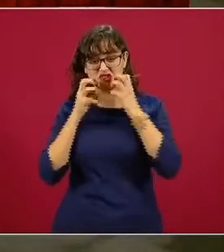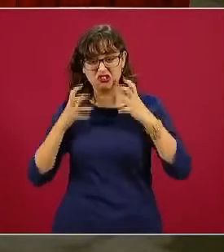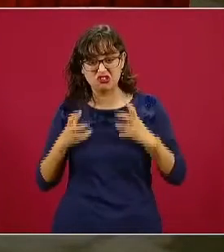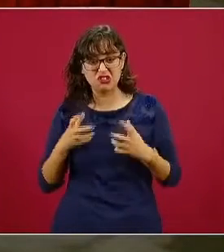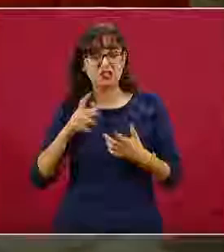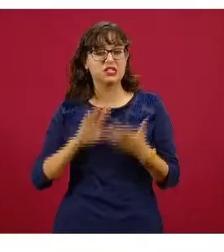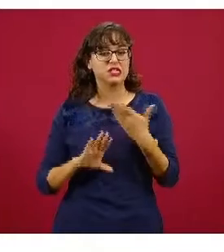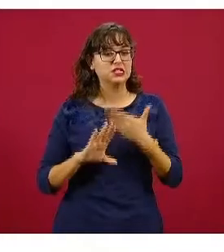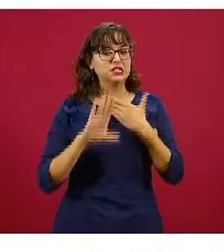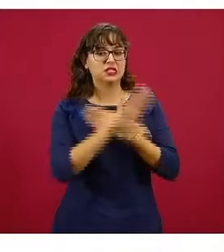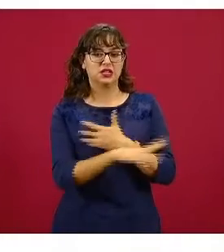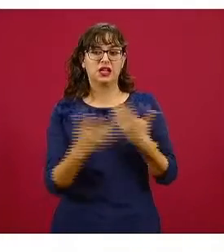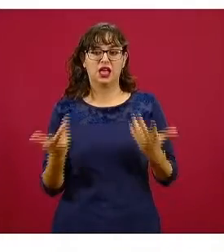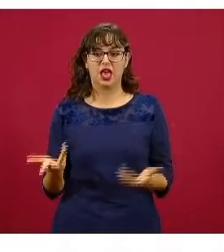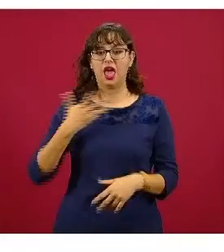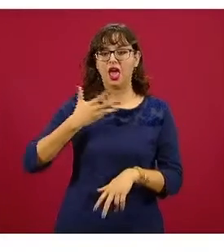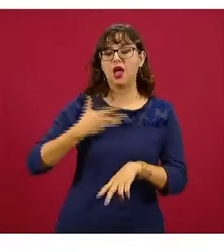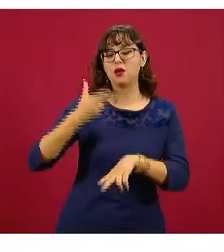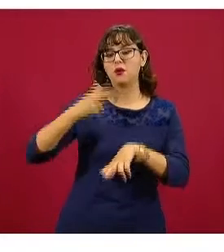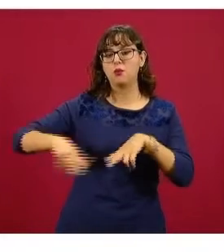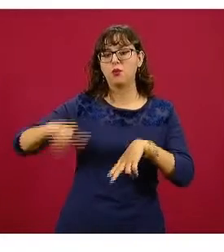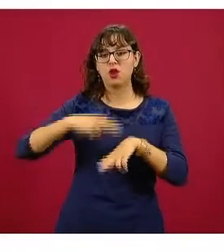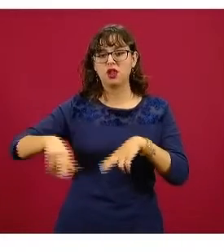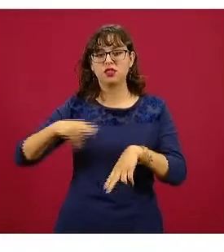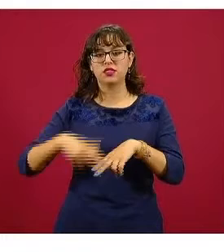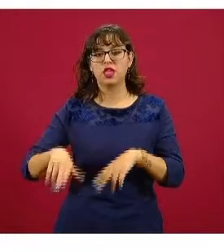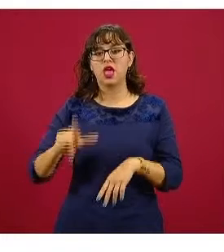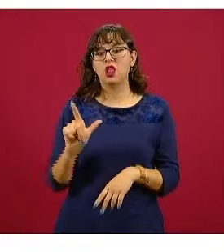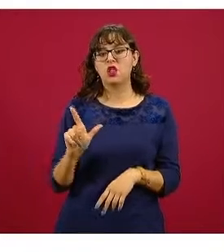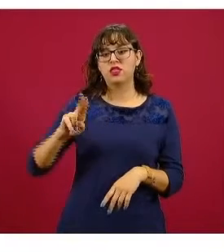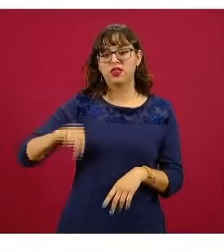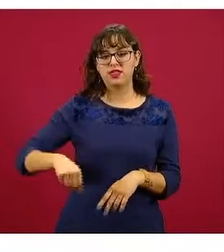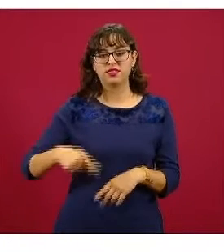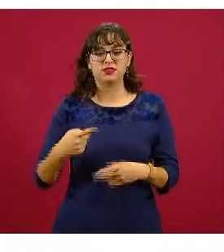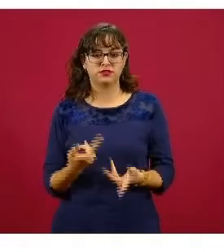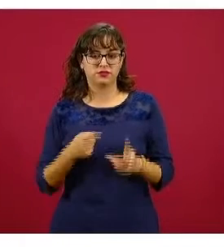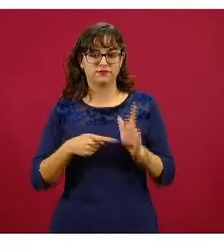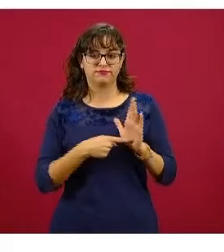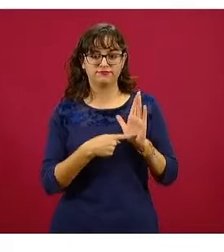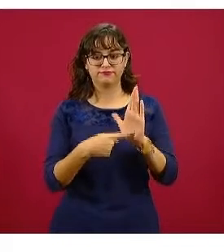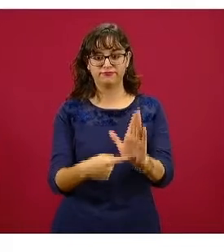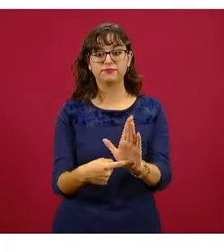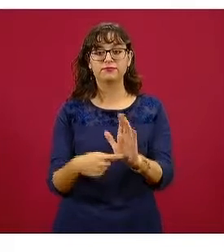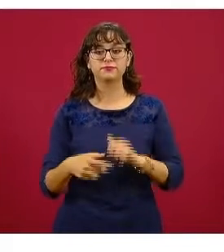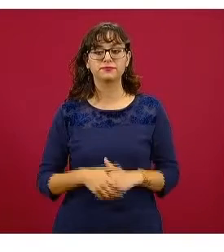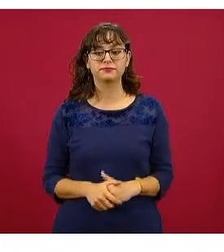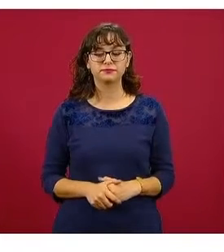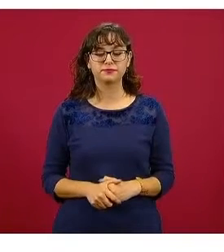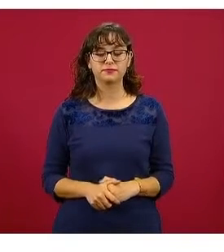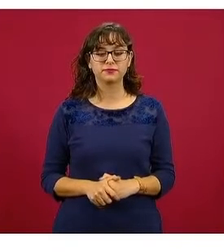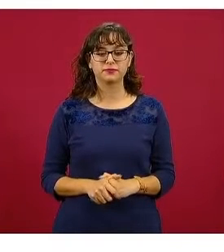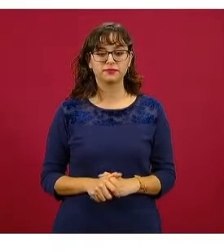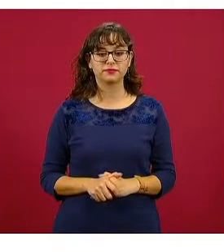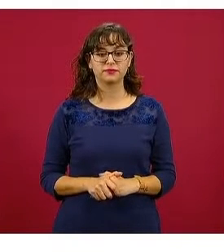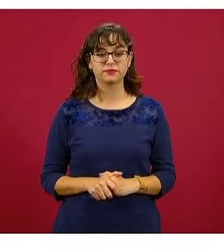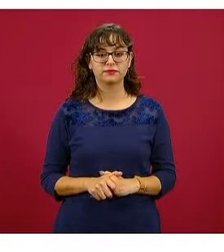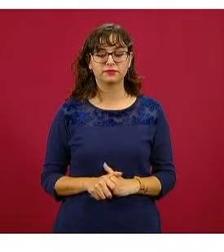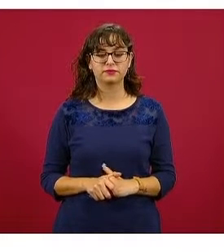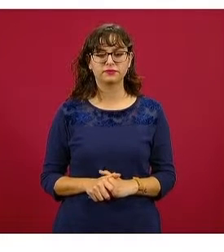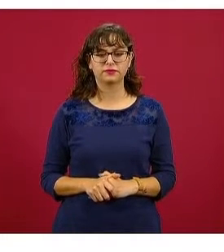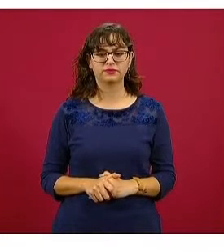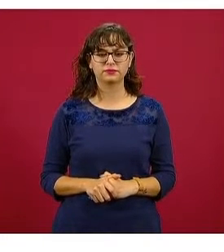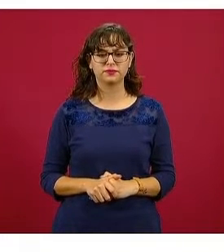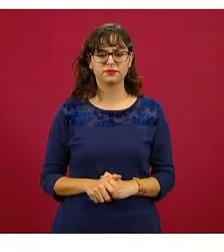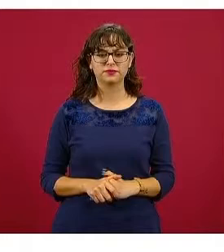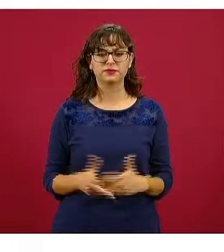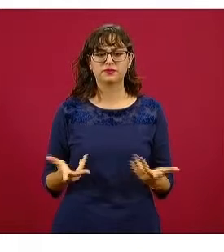este boleto de la lotería conmemorativo al respecto. La siguiente, por favor. Y este logro de poder decir